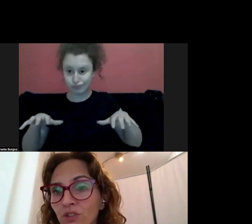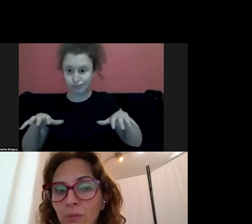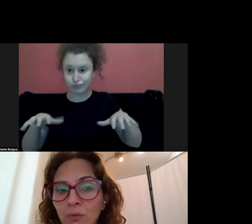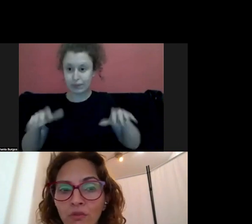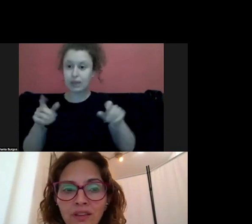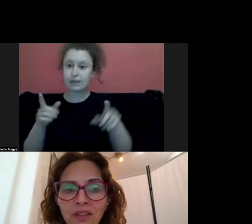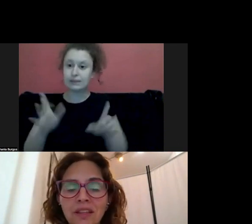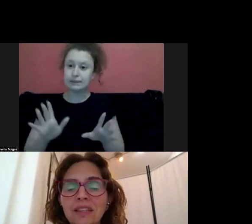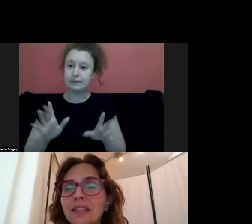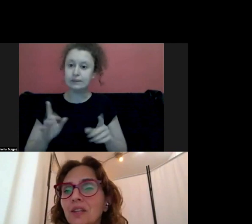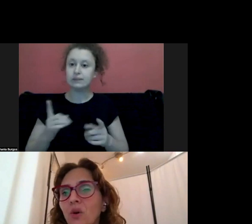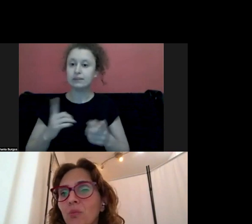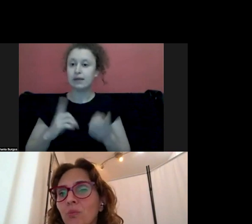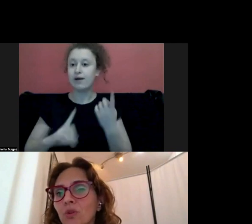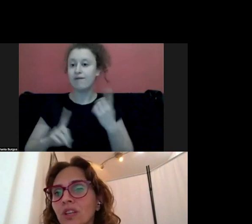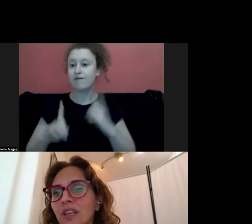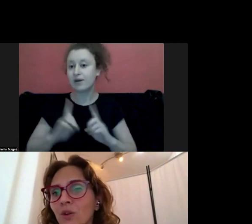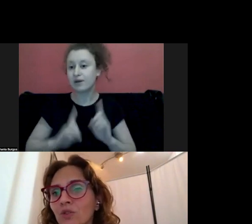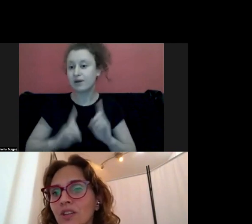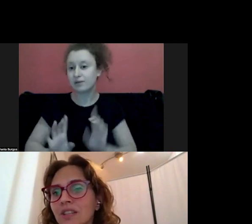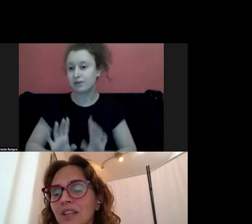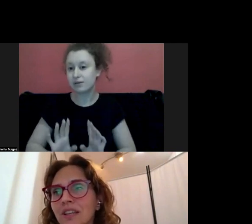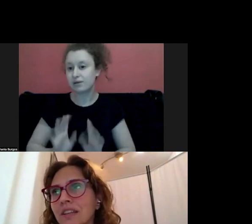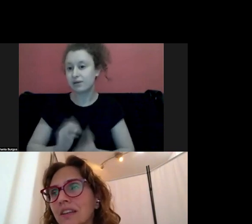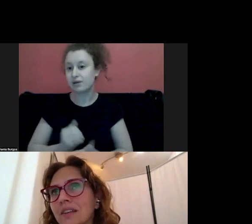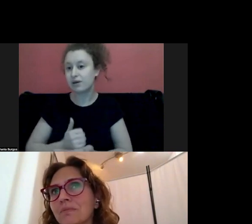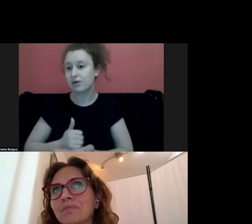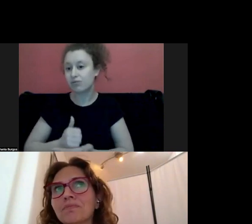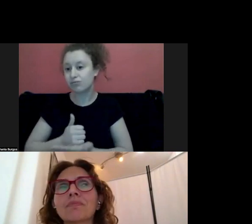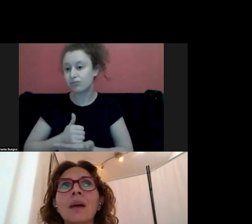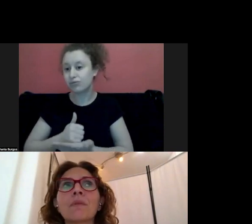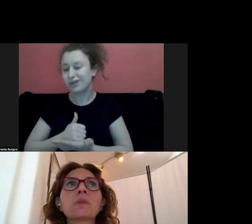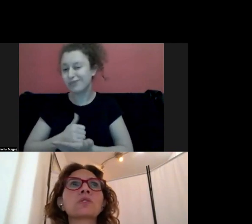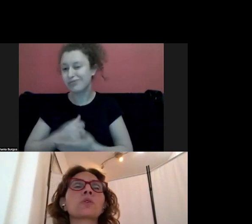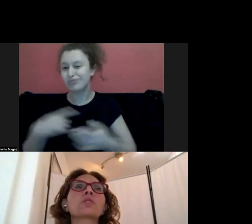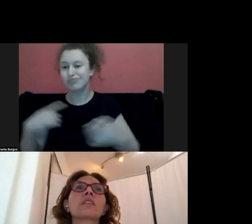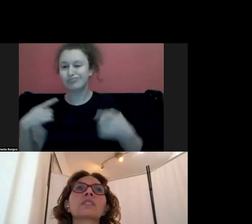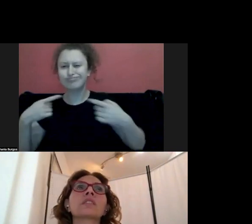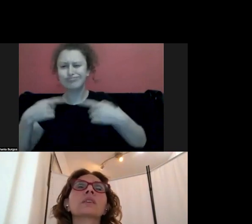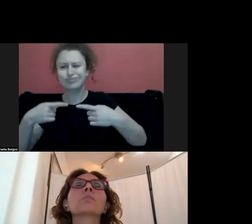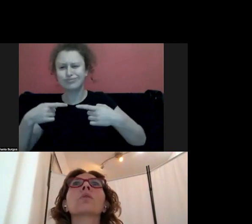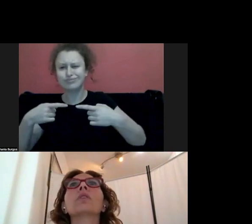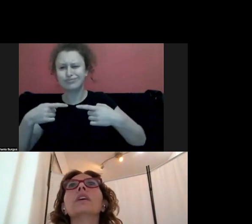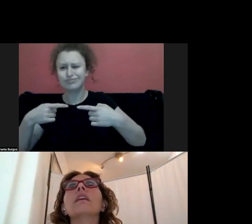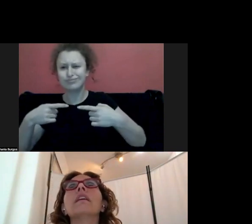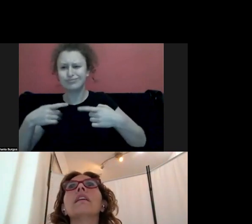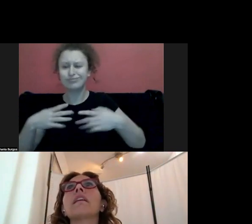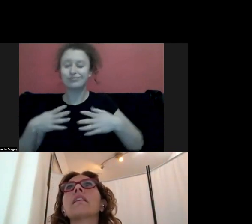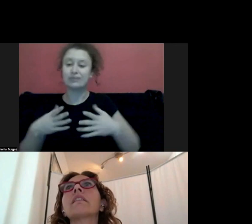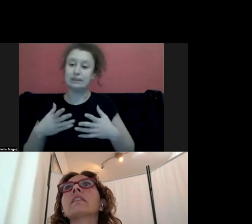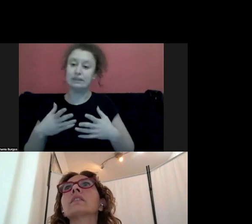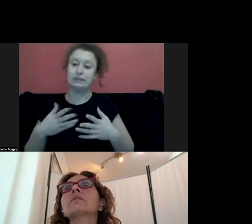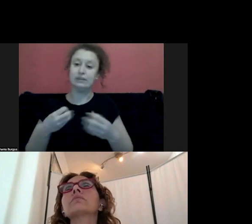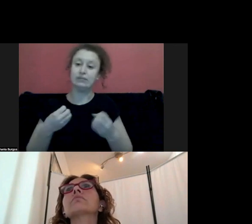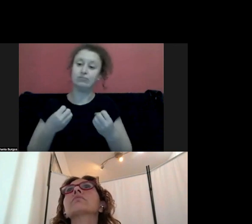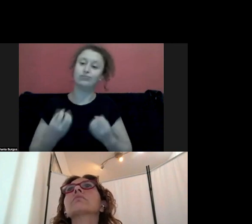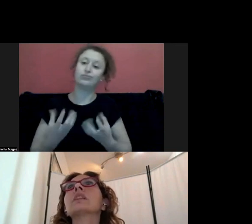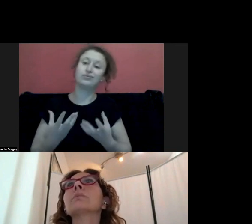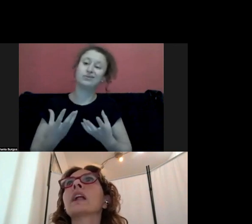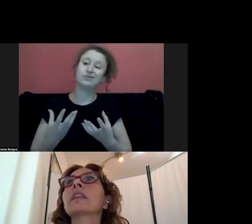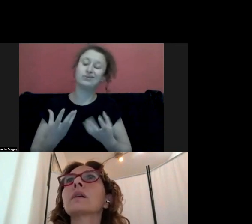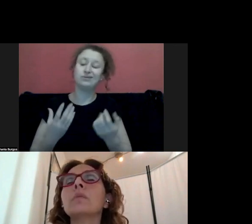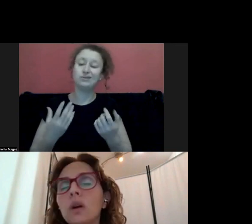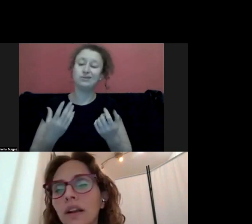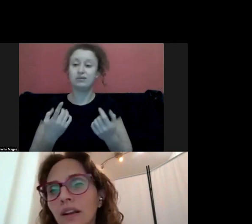ser contraproducente, porque no sé si habéis visto noticias del tipo